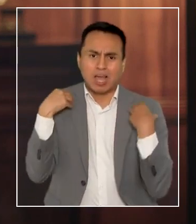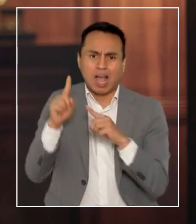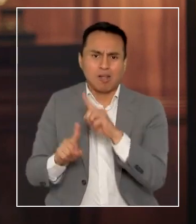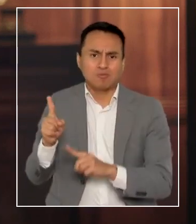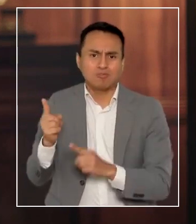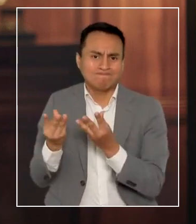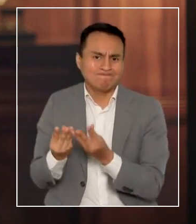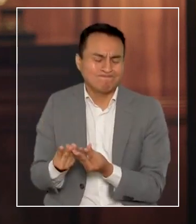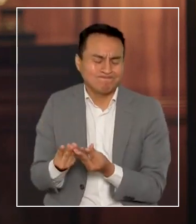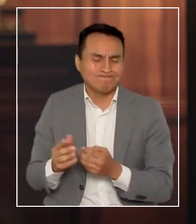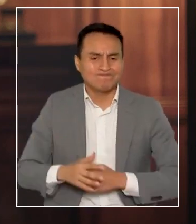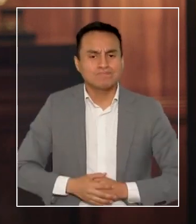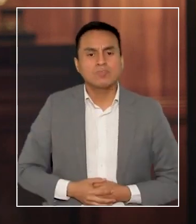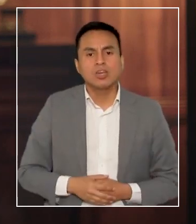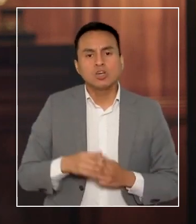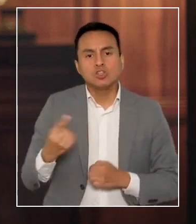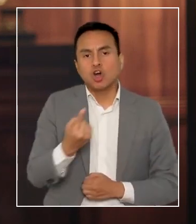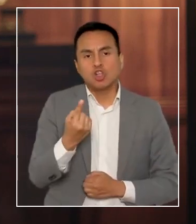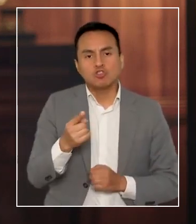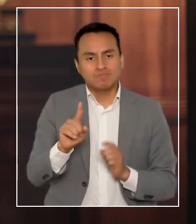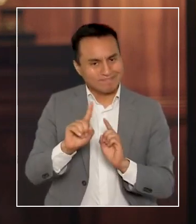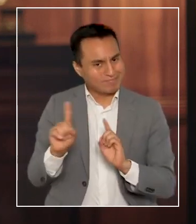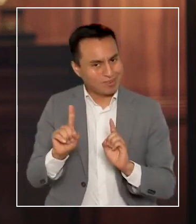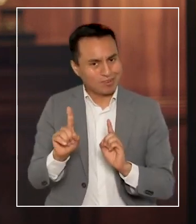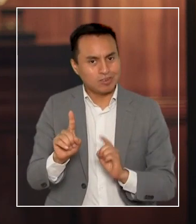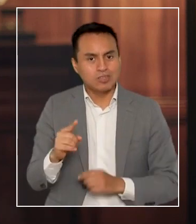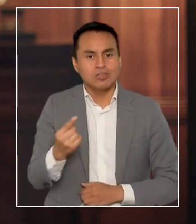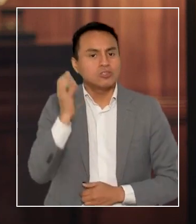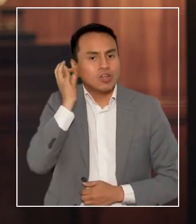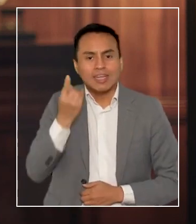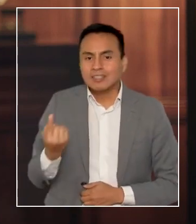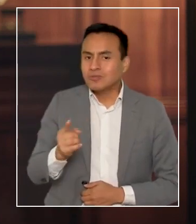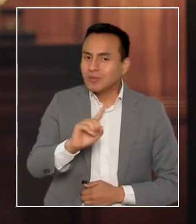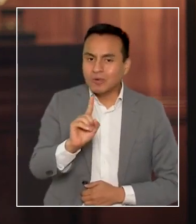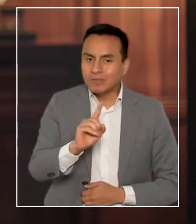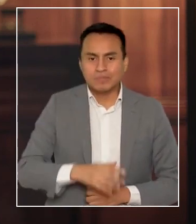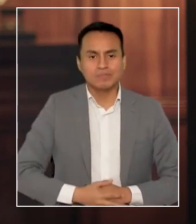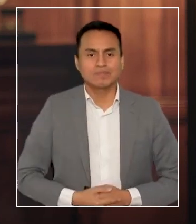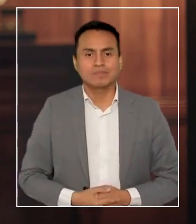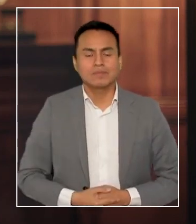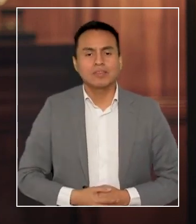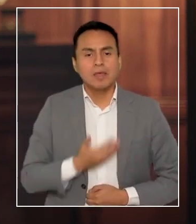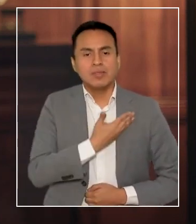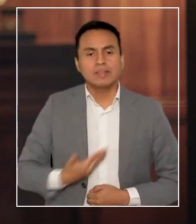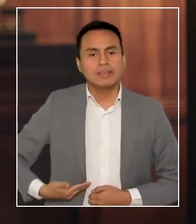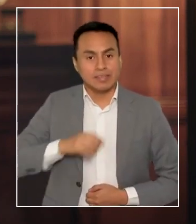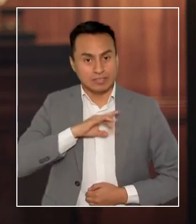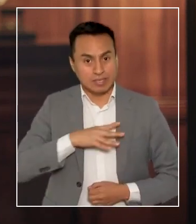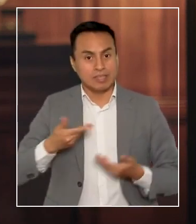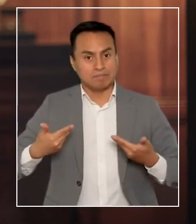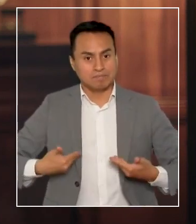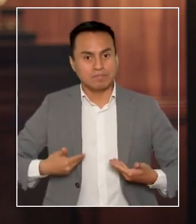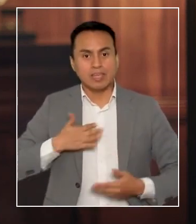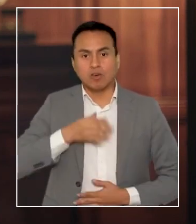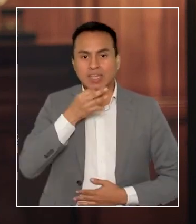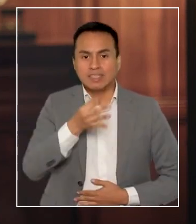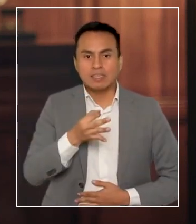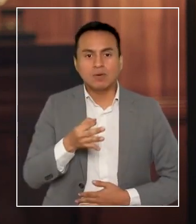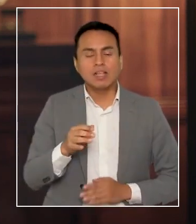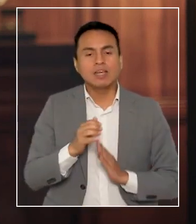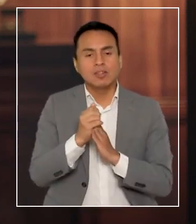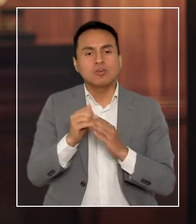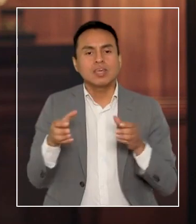pocos no están solos no están solas como presidente de Chile quiero decirles que